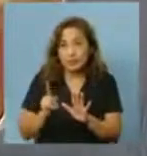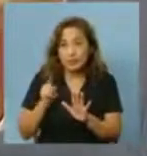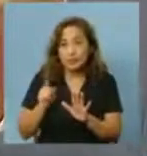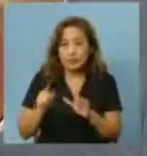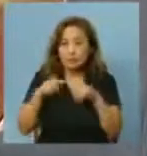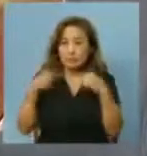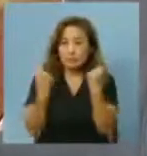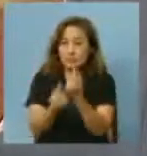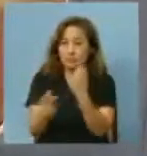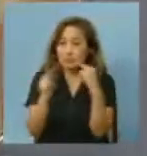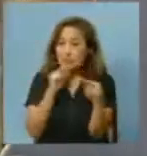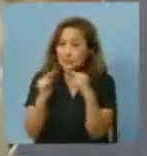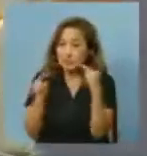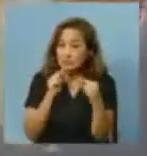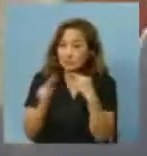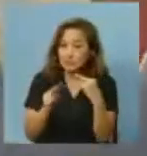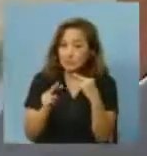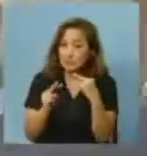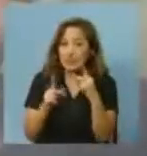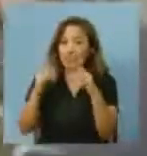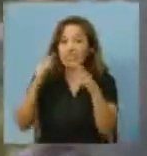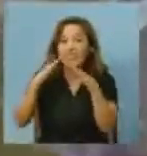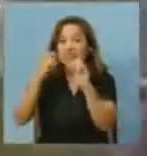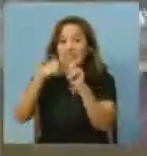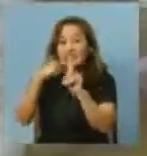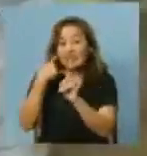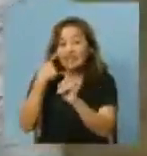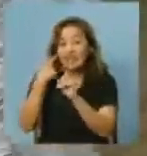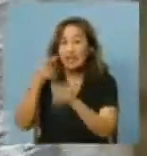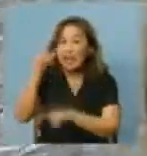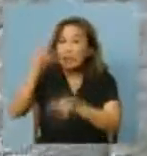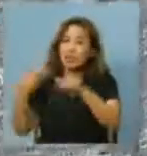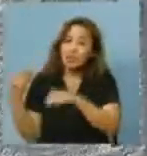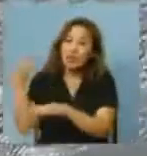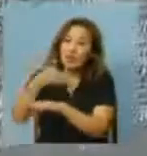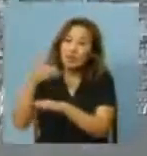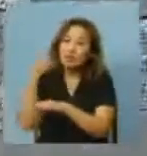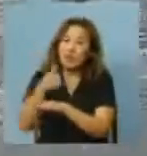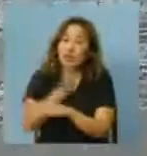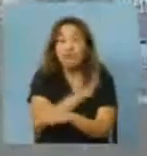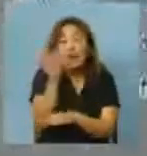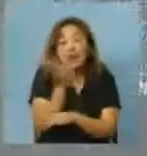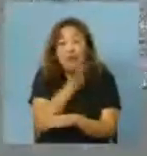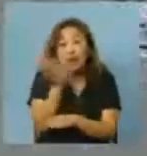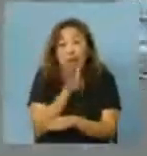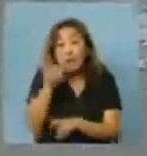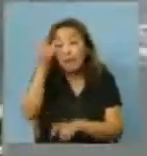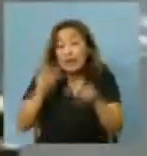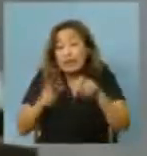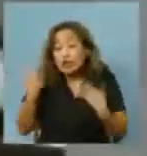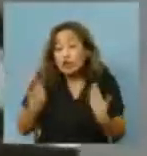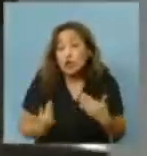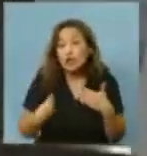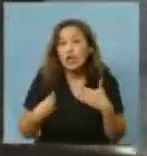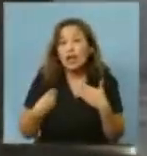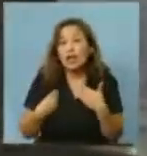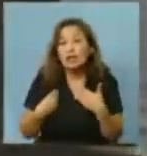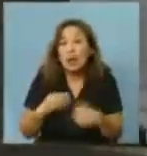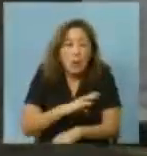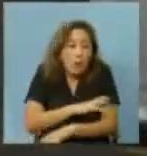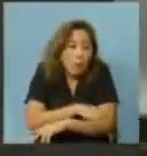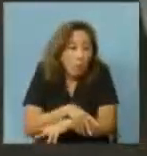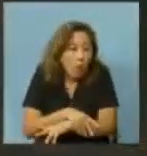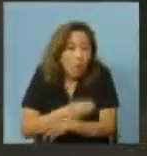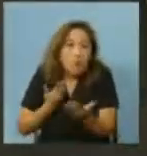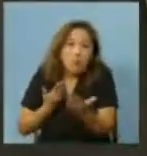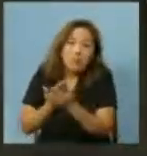Es un comedor que de parroquia que recibe a toda la gente que viene, así sea gente que no esté en las condiciones, porque